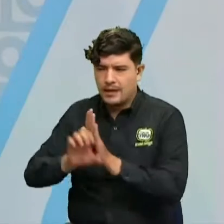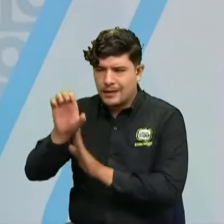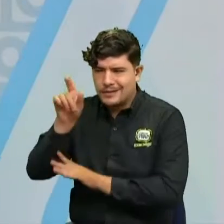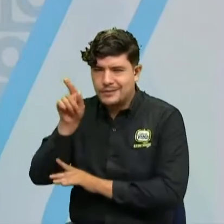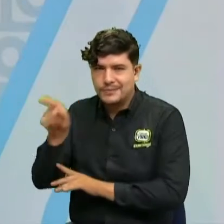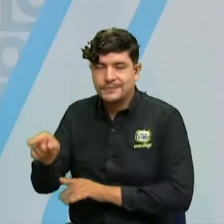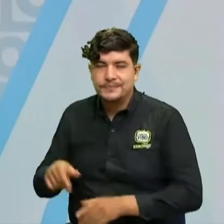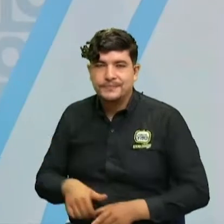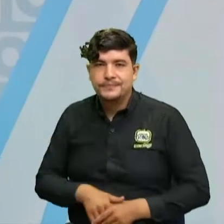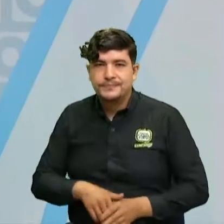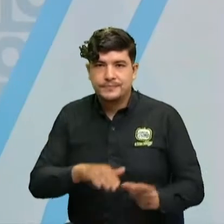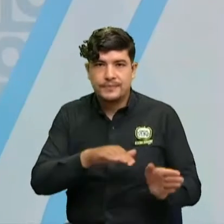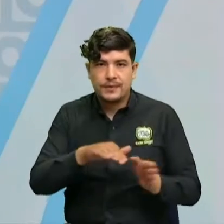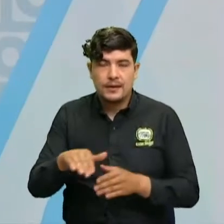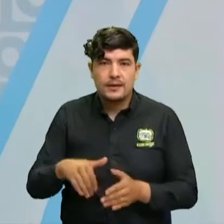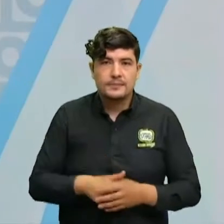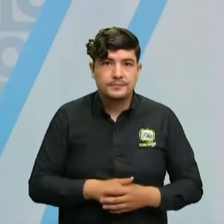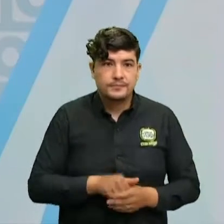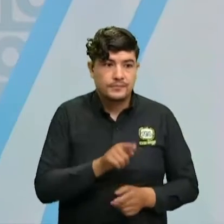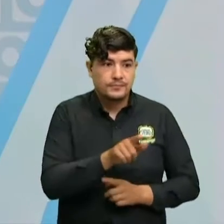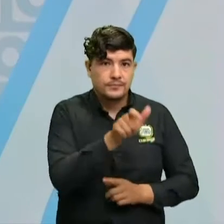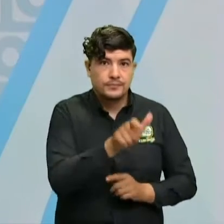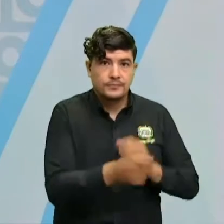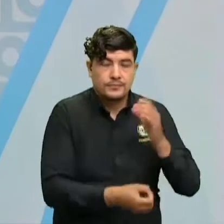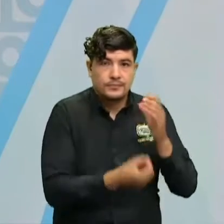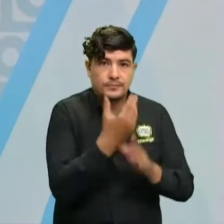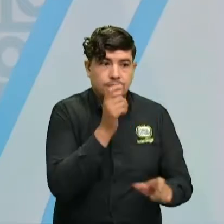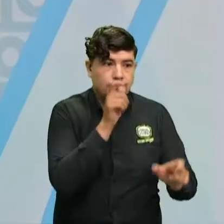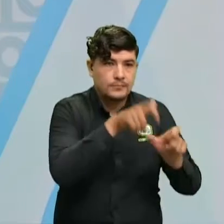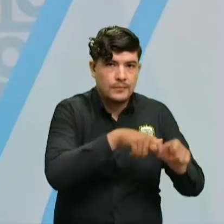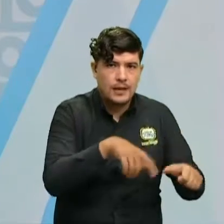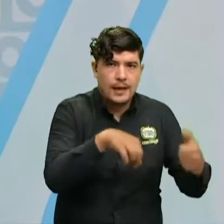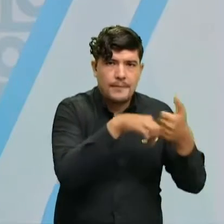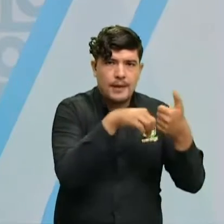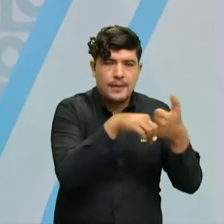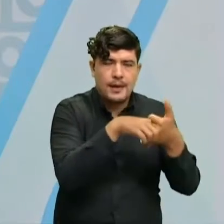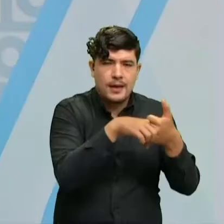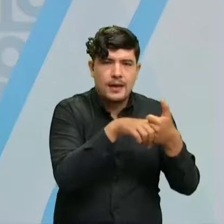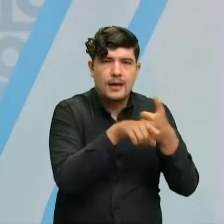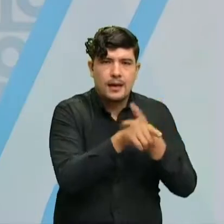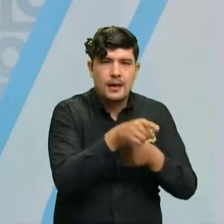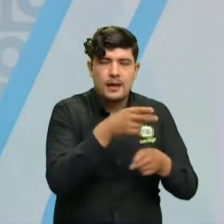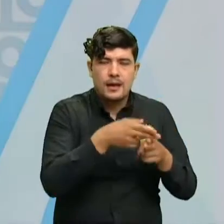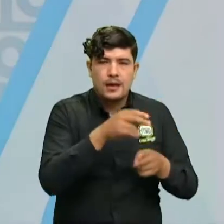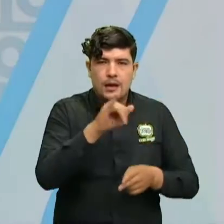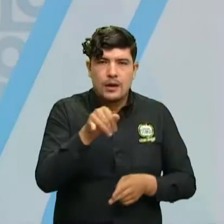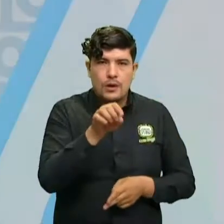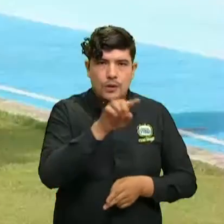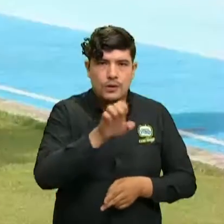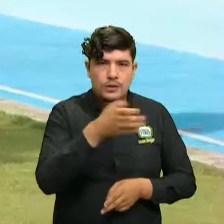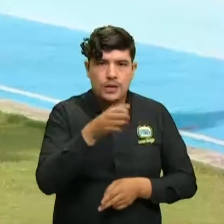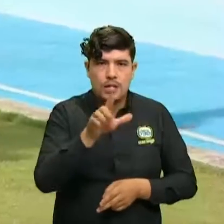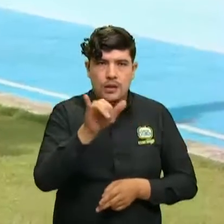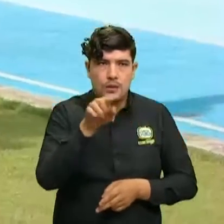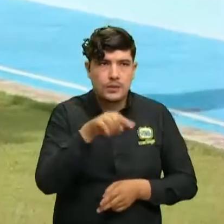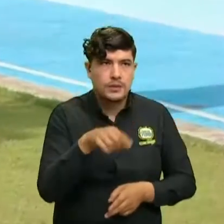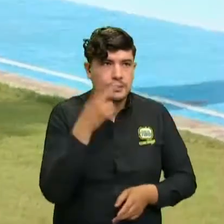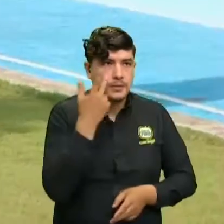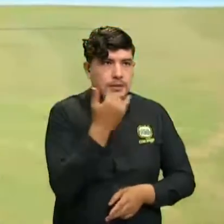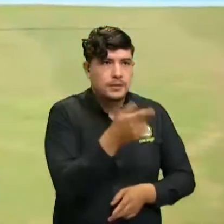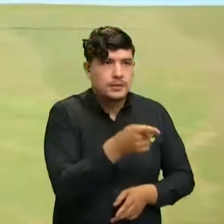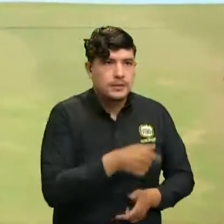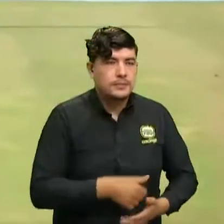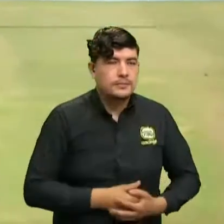otra parte ya entrena con alianza petrolera el guardameta josé luis chunga la última contratación de la máquina amarilla el guardameta